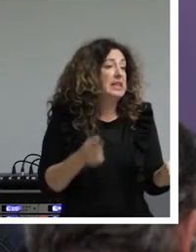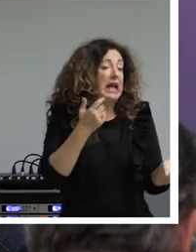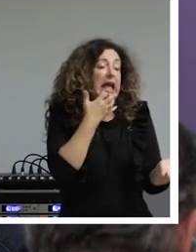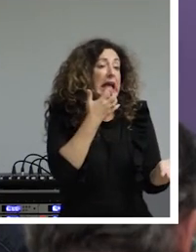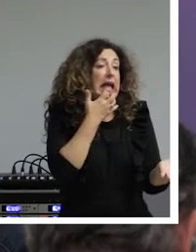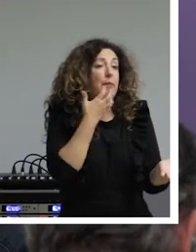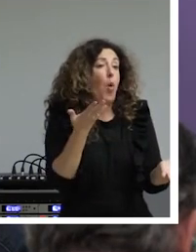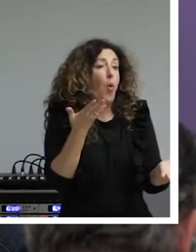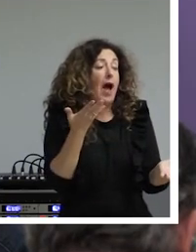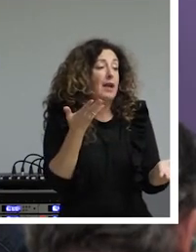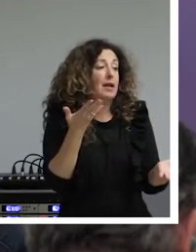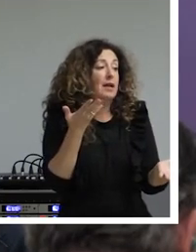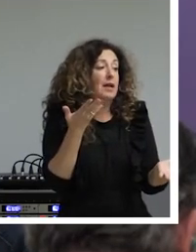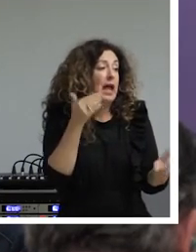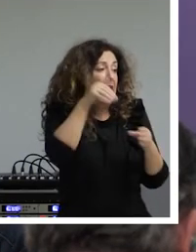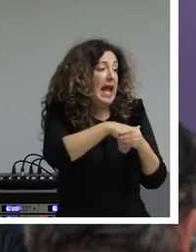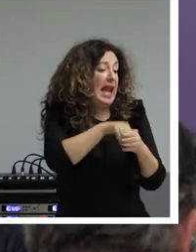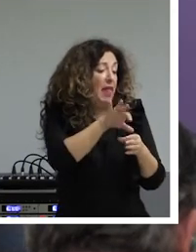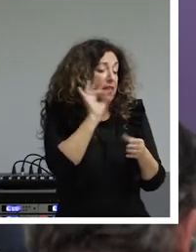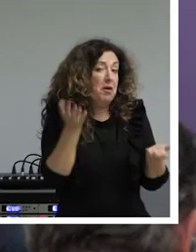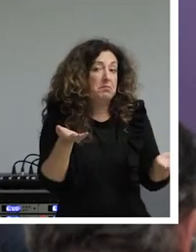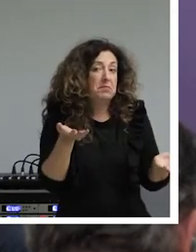a tomar decisiones emiten